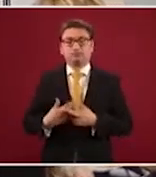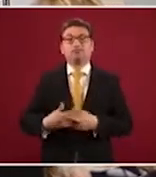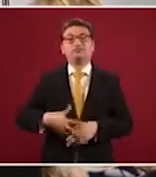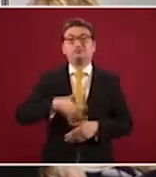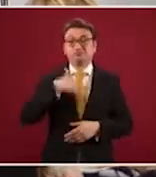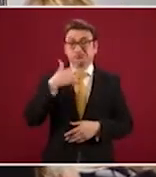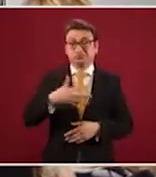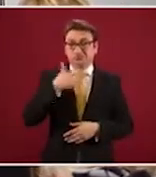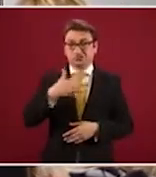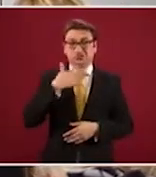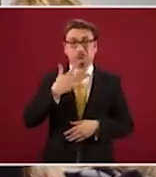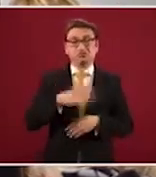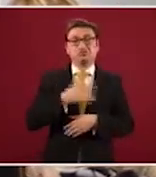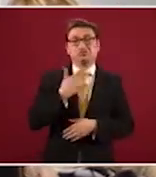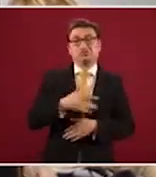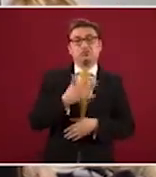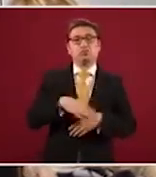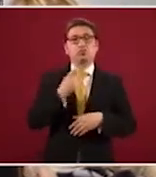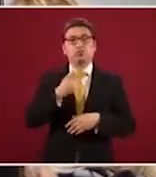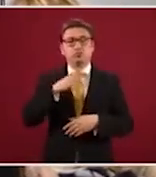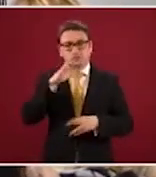por razones de índole moral,